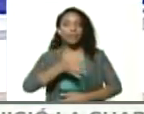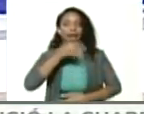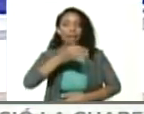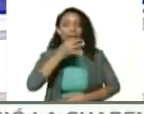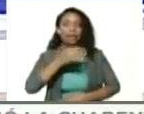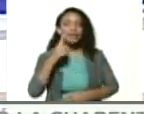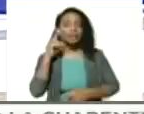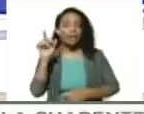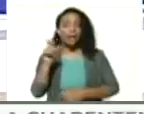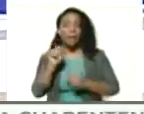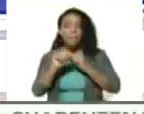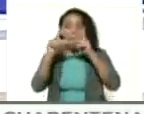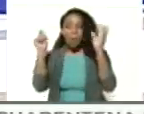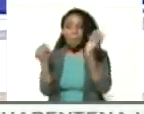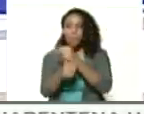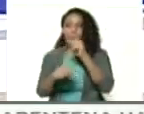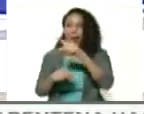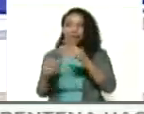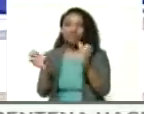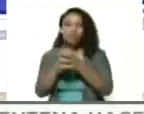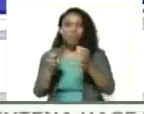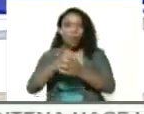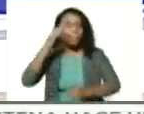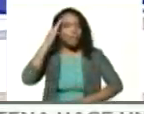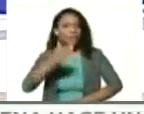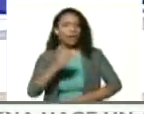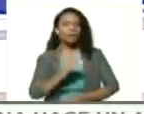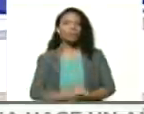Suárez Churio descubrió un grupo de sargentos y soldados